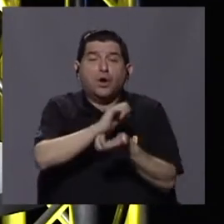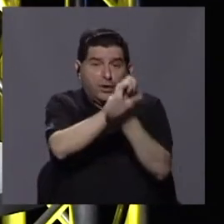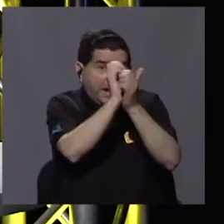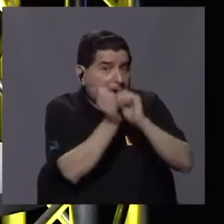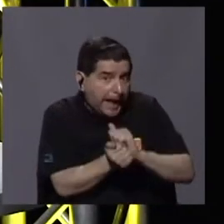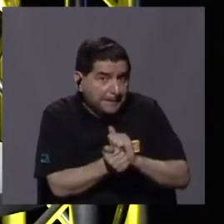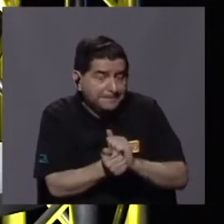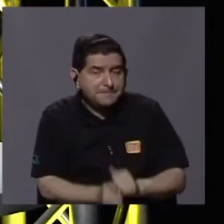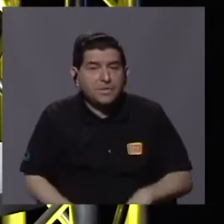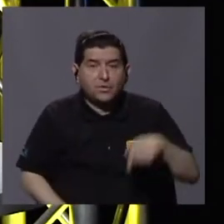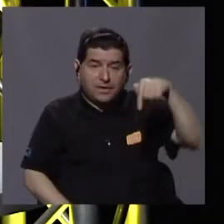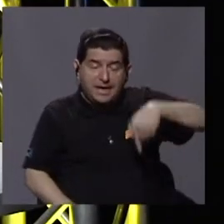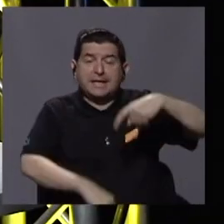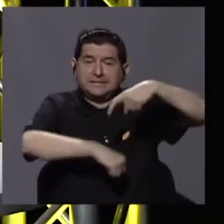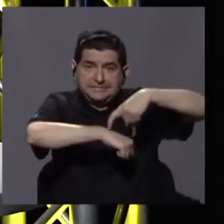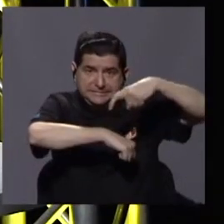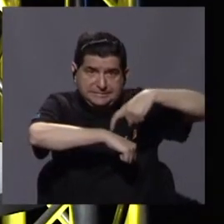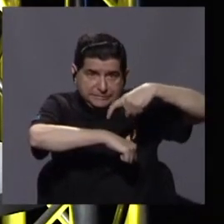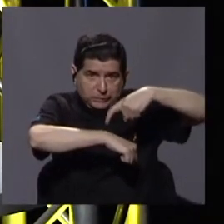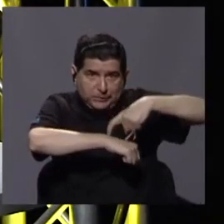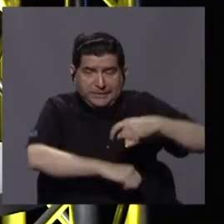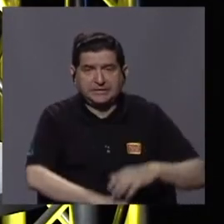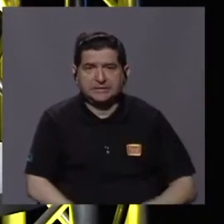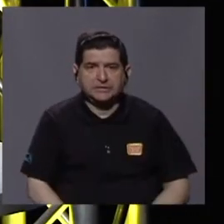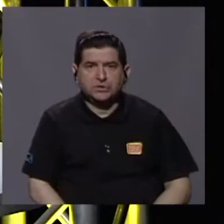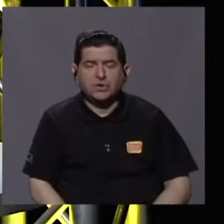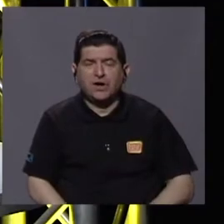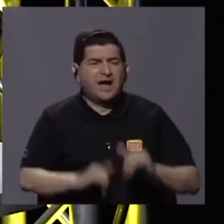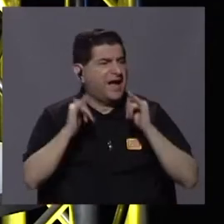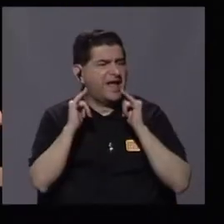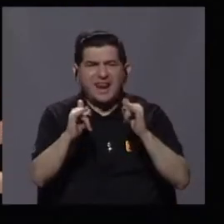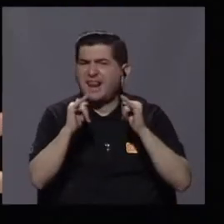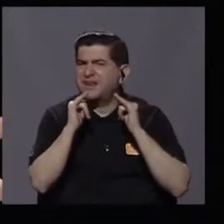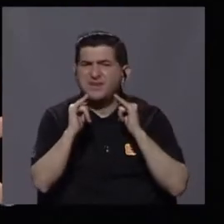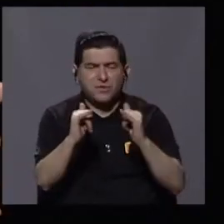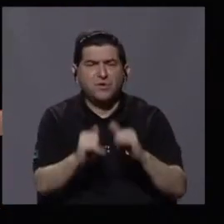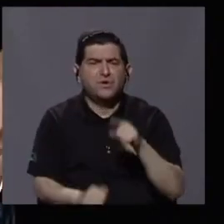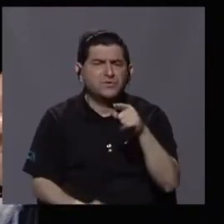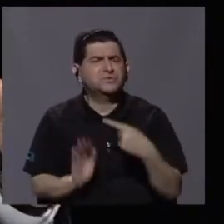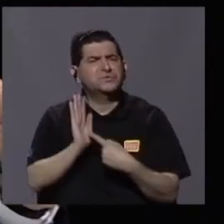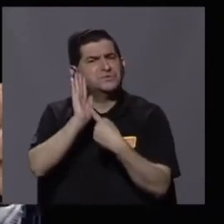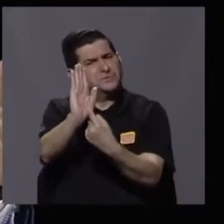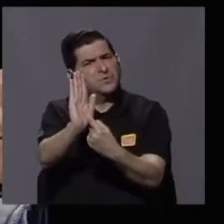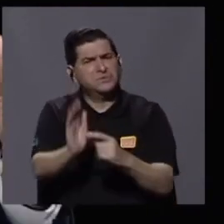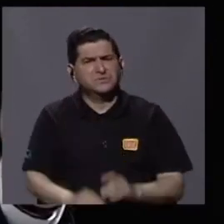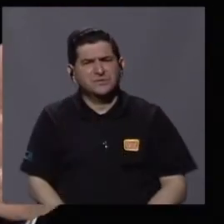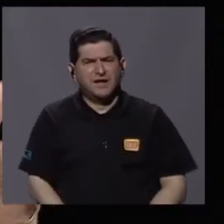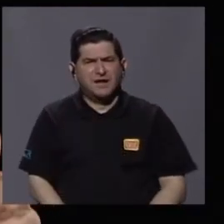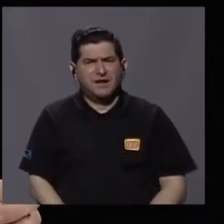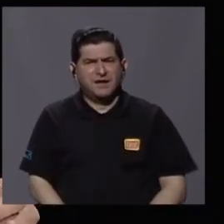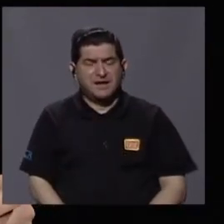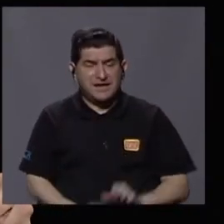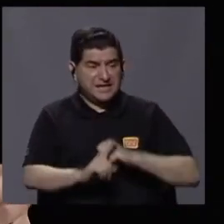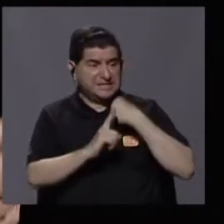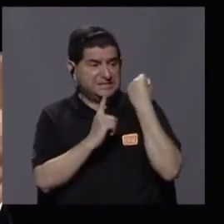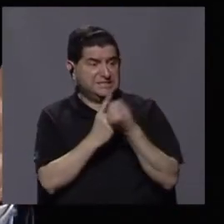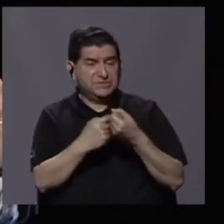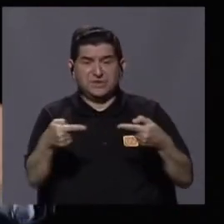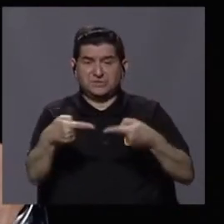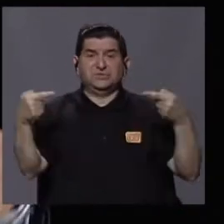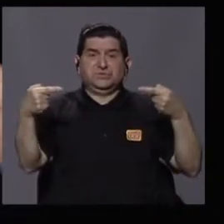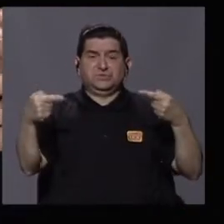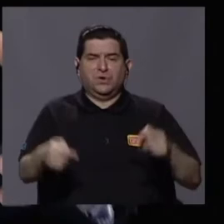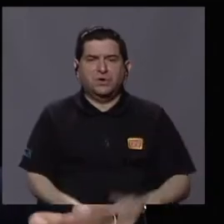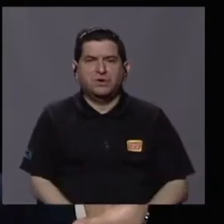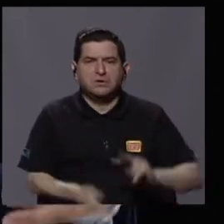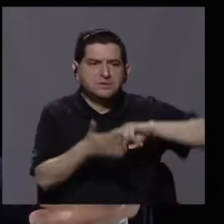a este momento hacia las desigualdades y usted ahora nos presentaba como había una dicotomía entre lo